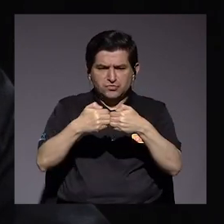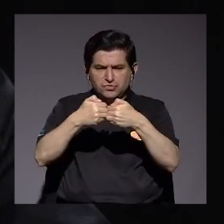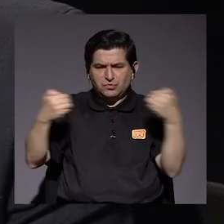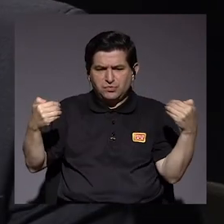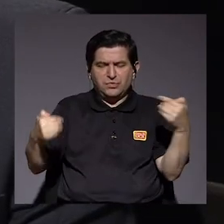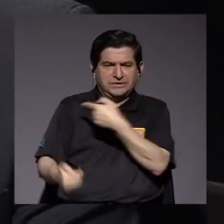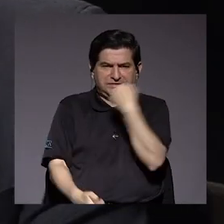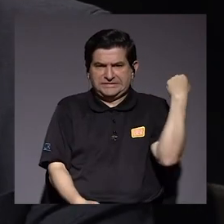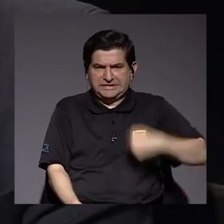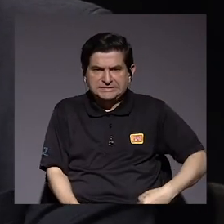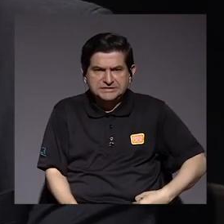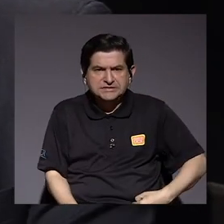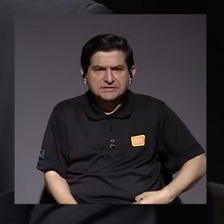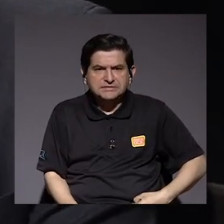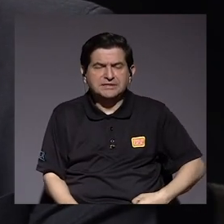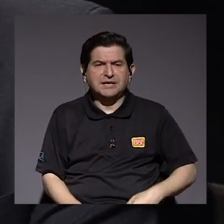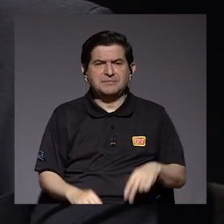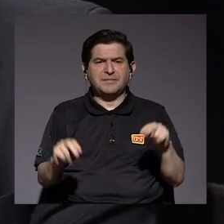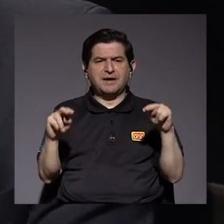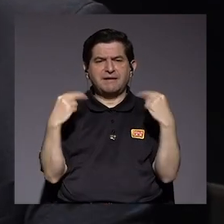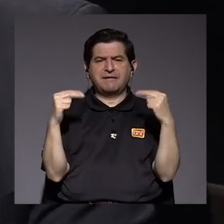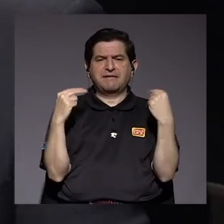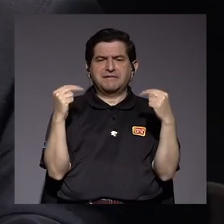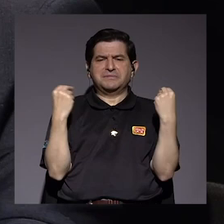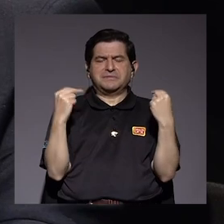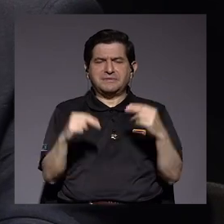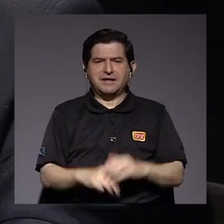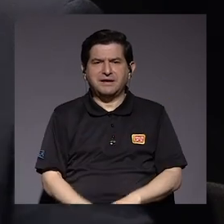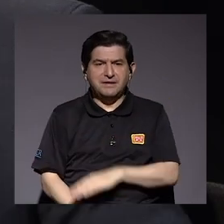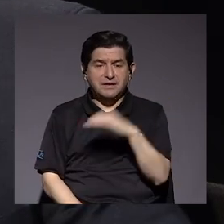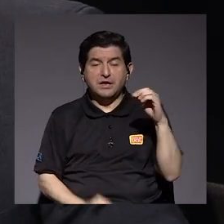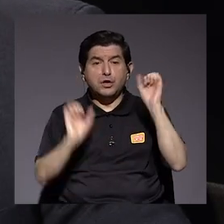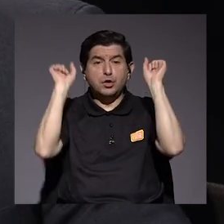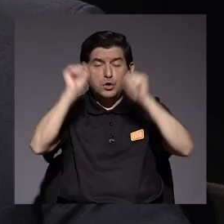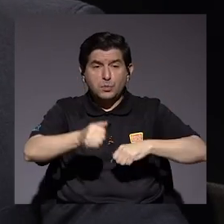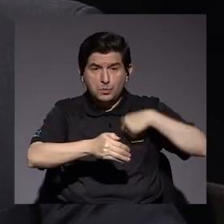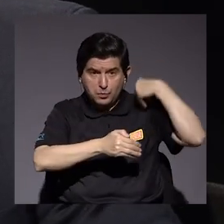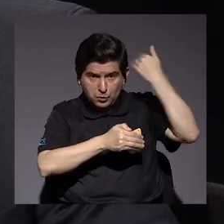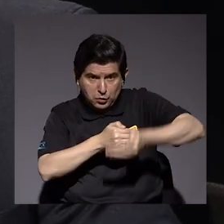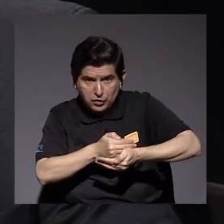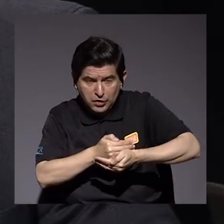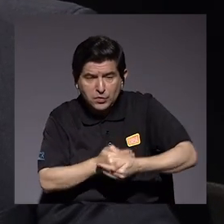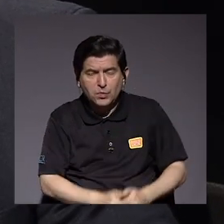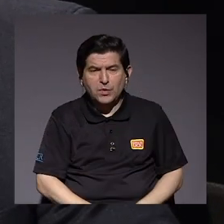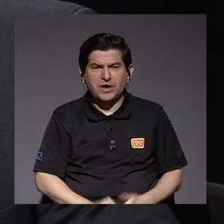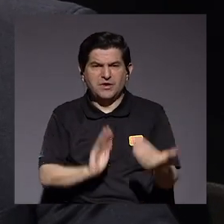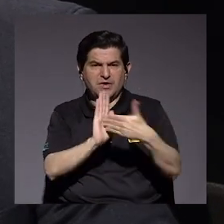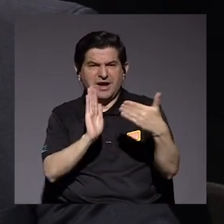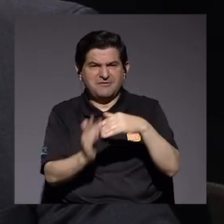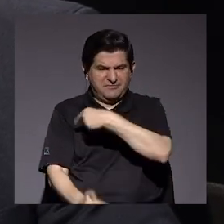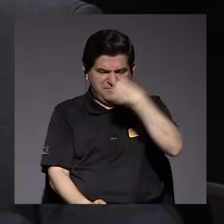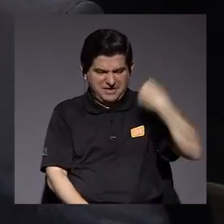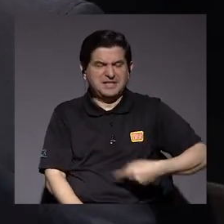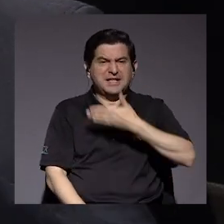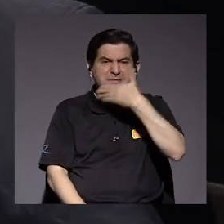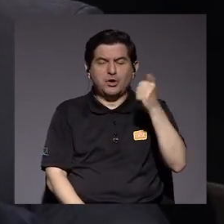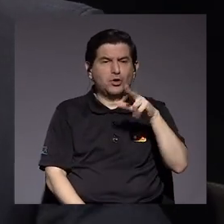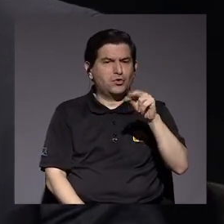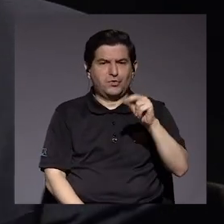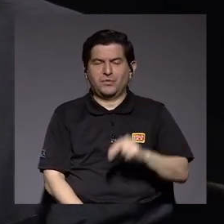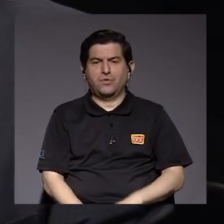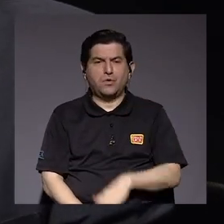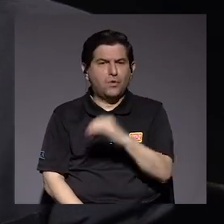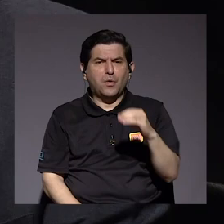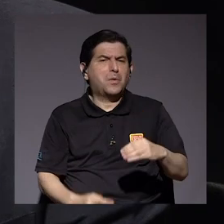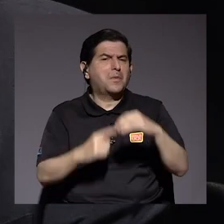de china para neutralizarla y entonces poder golpear a china mejor la prioridad no